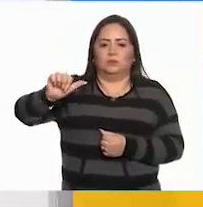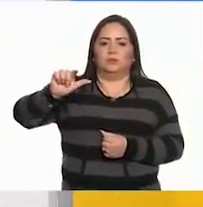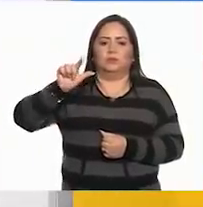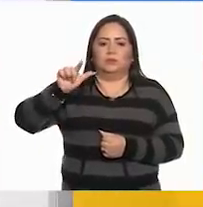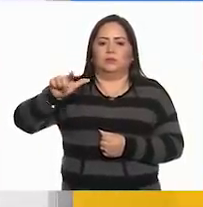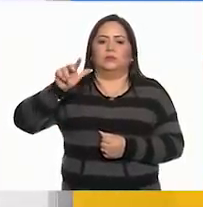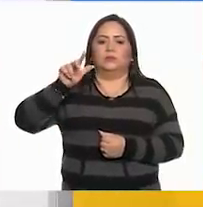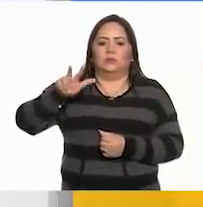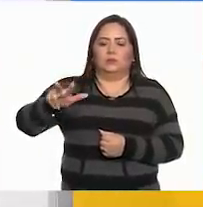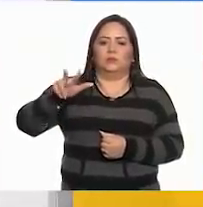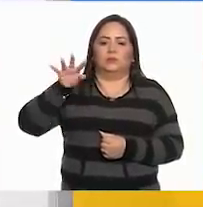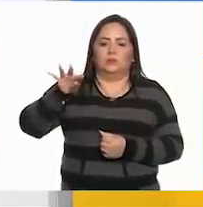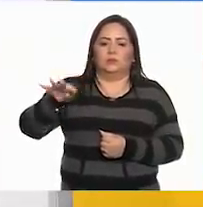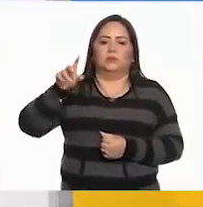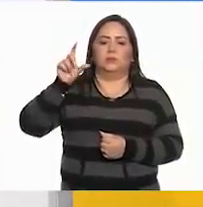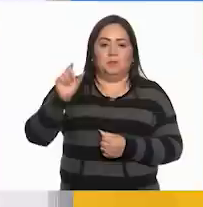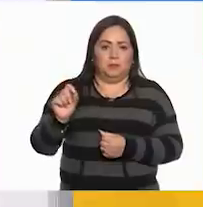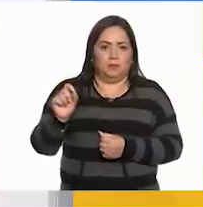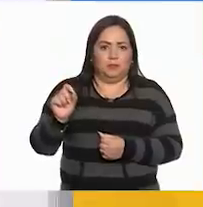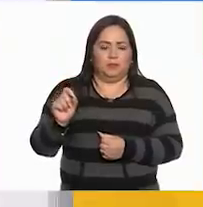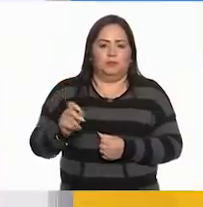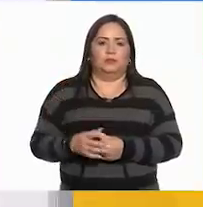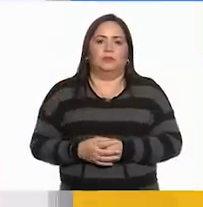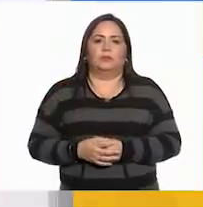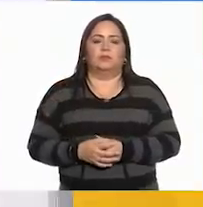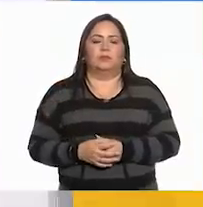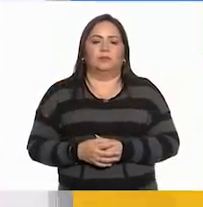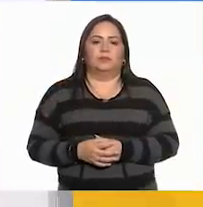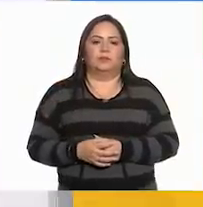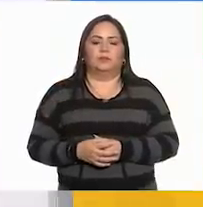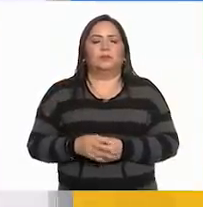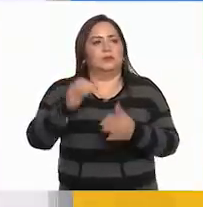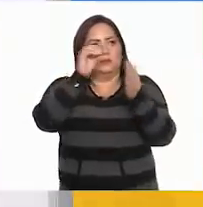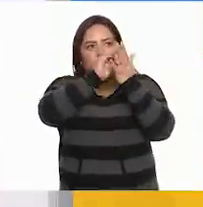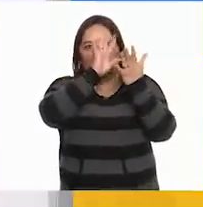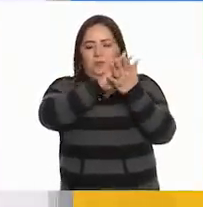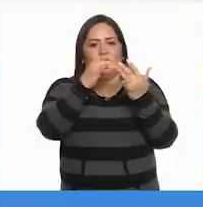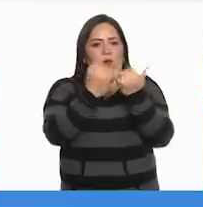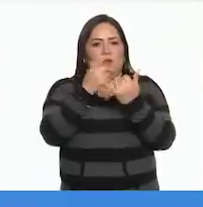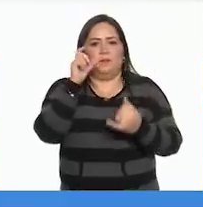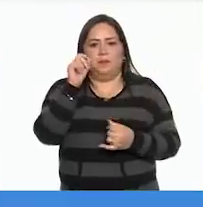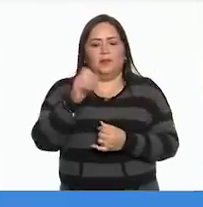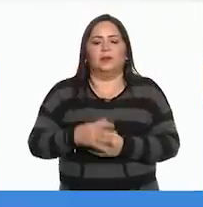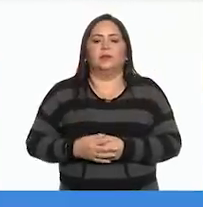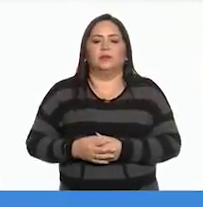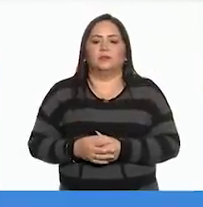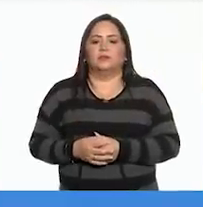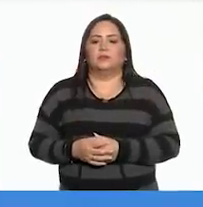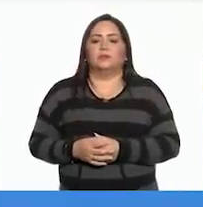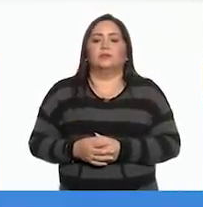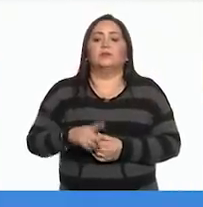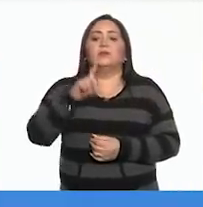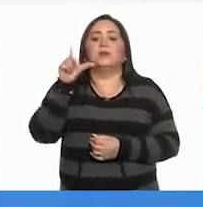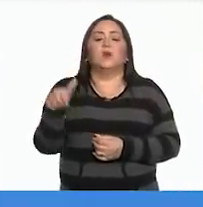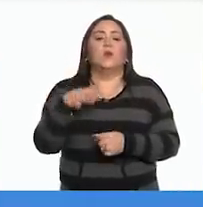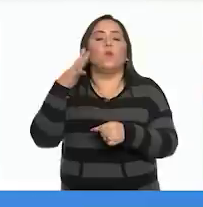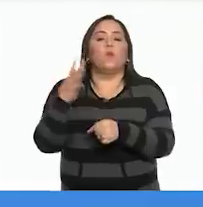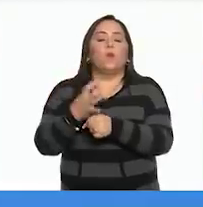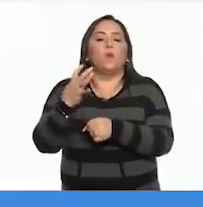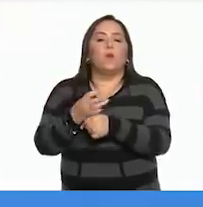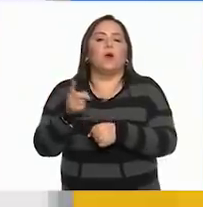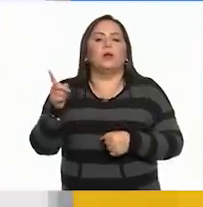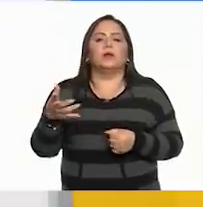15, 16, 17, 18, 19, 20. Y lo escribimos también en el pizarrón. Y la cuarta